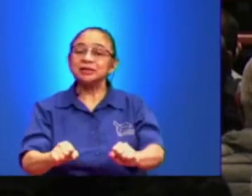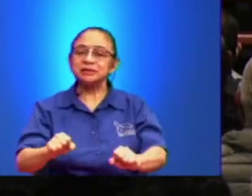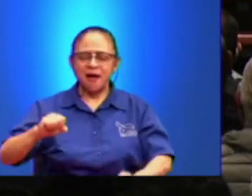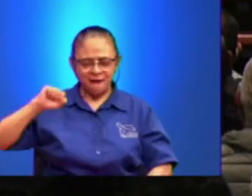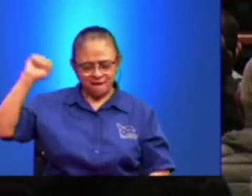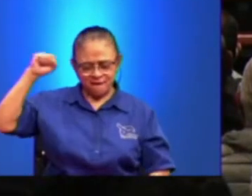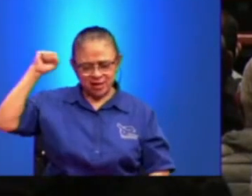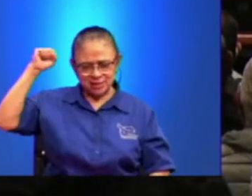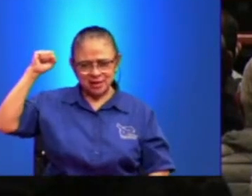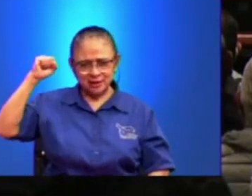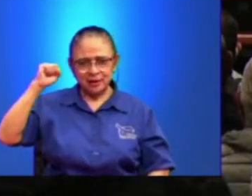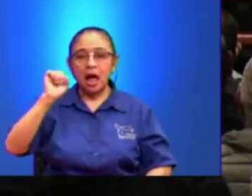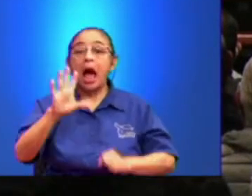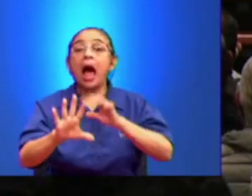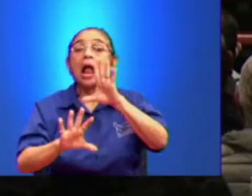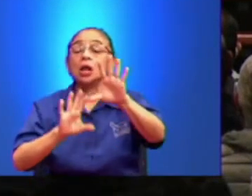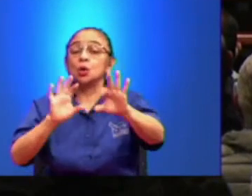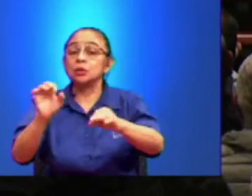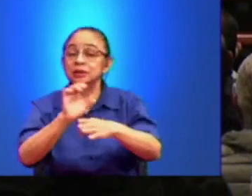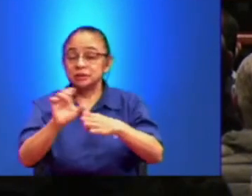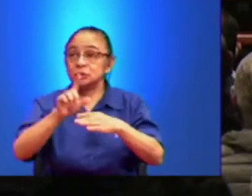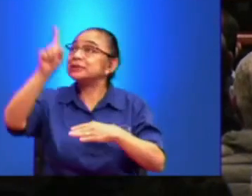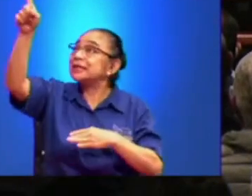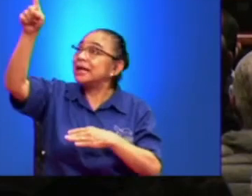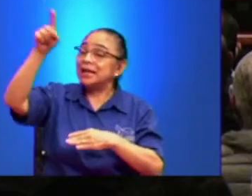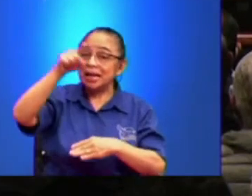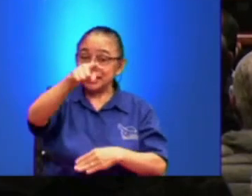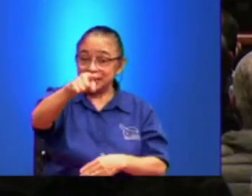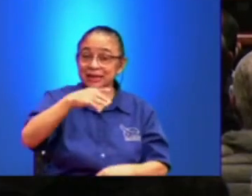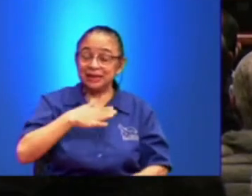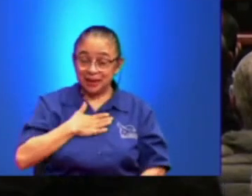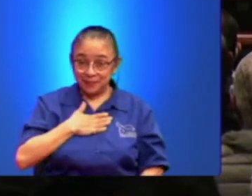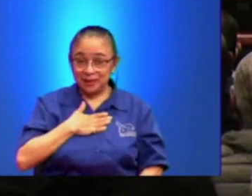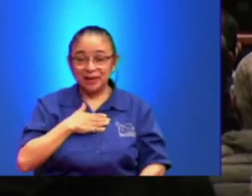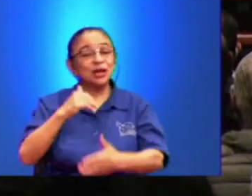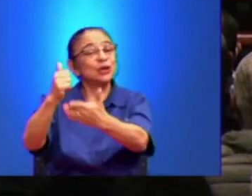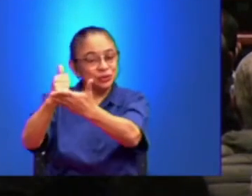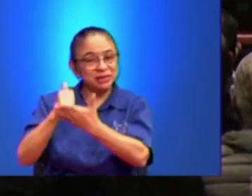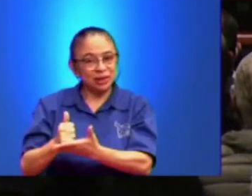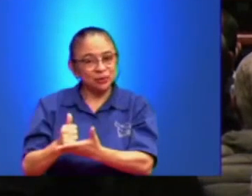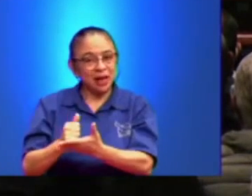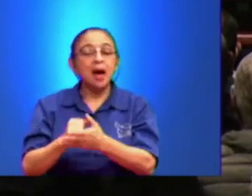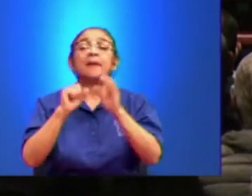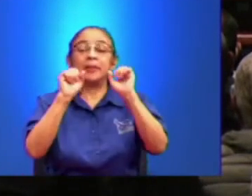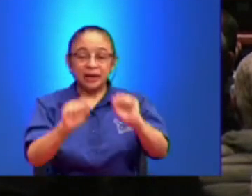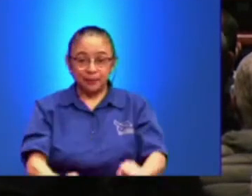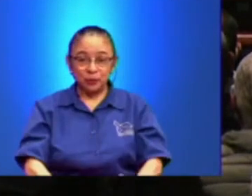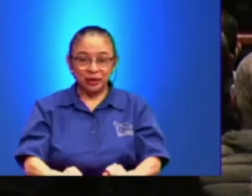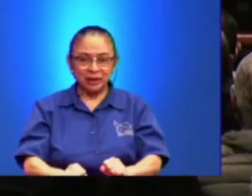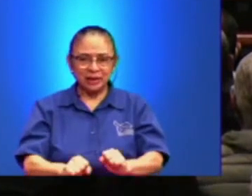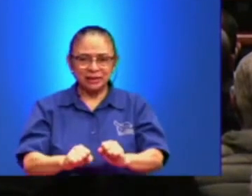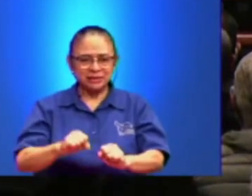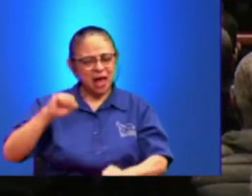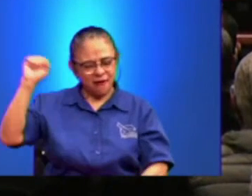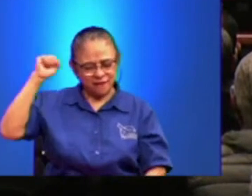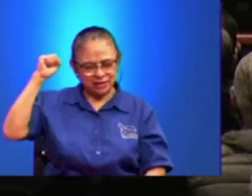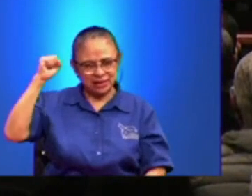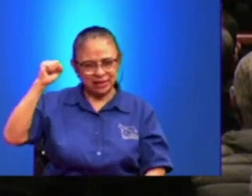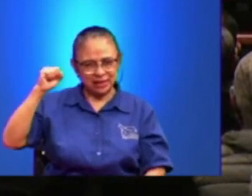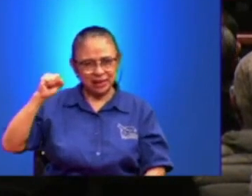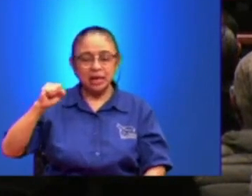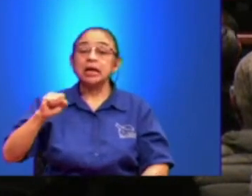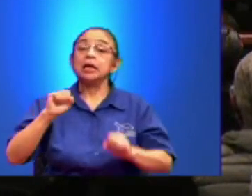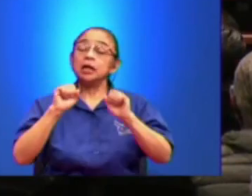algunas cosas él te ayuda para que las puedas vencer y entonces